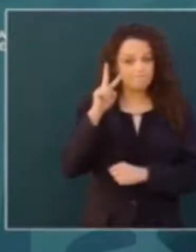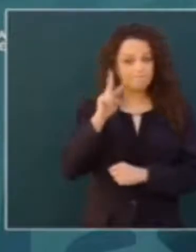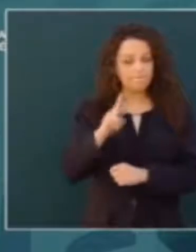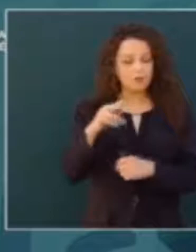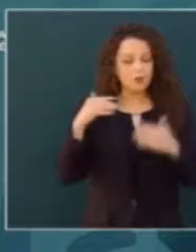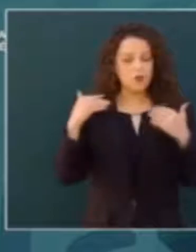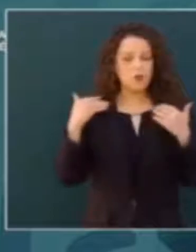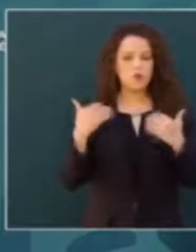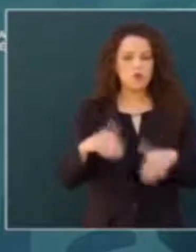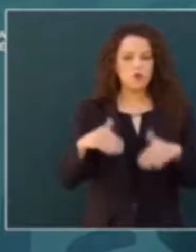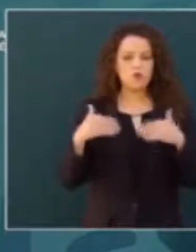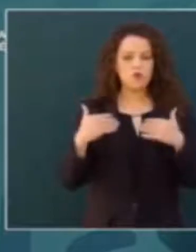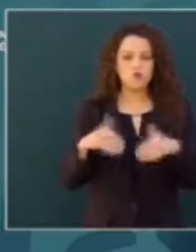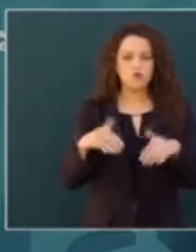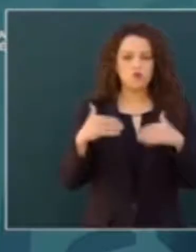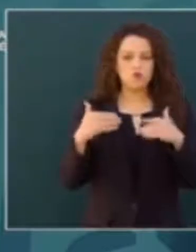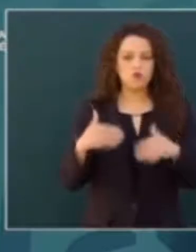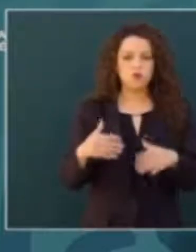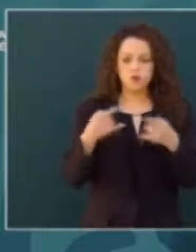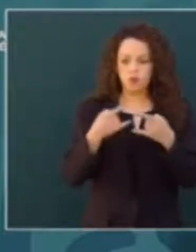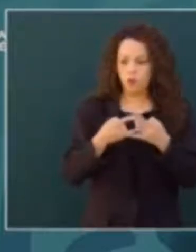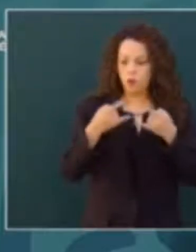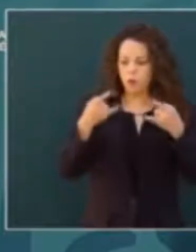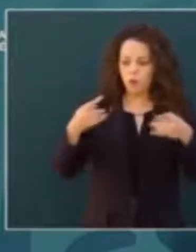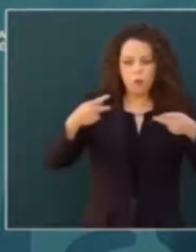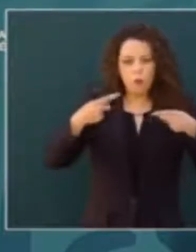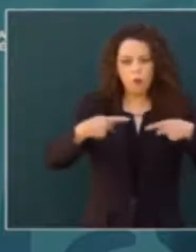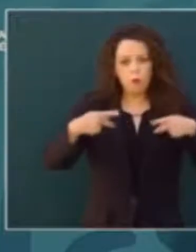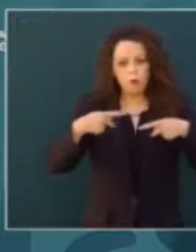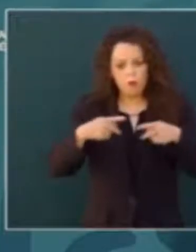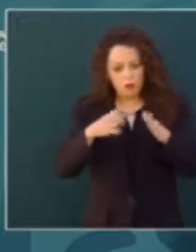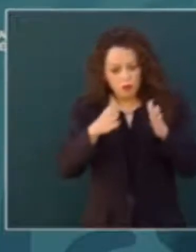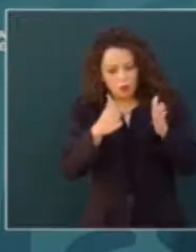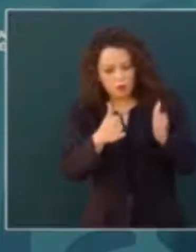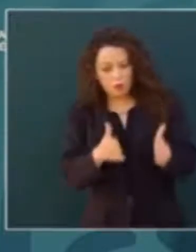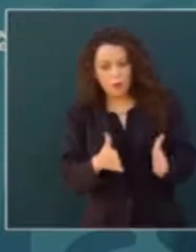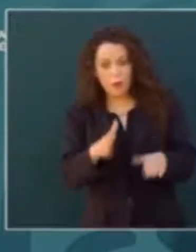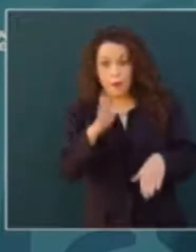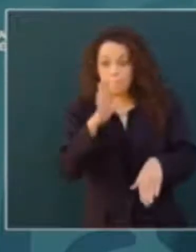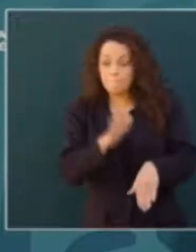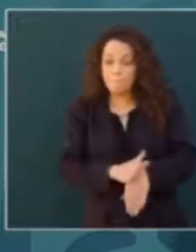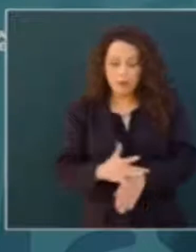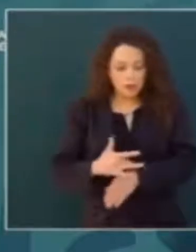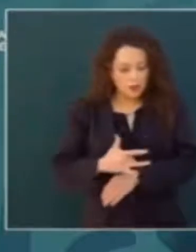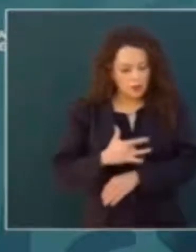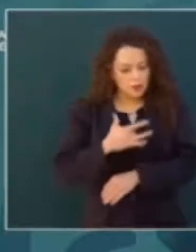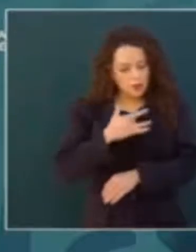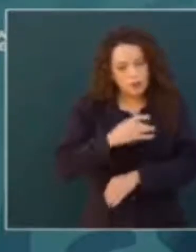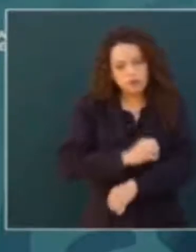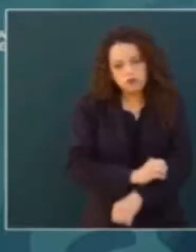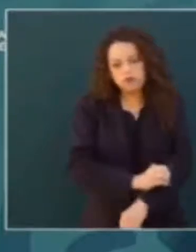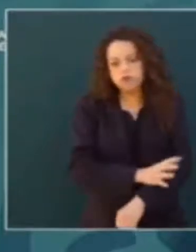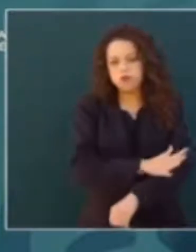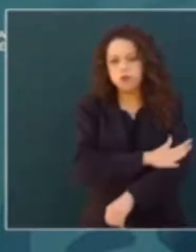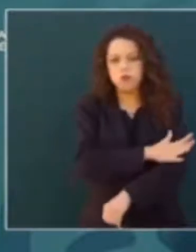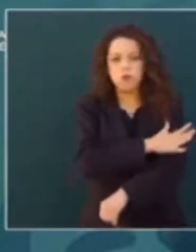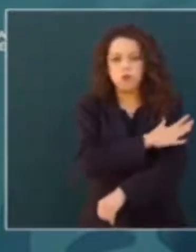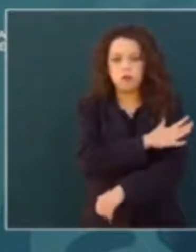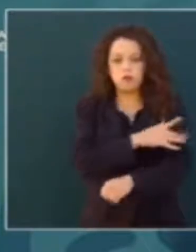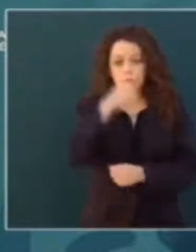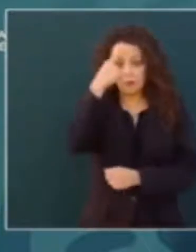históricas más inspiradoras para el gobierno que